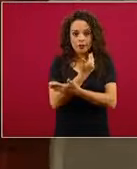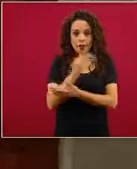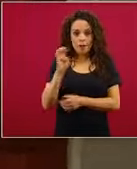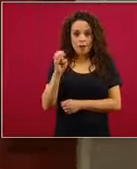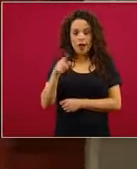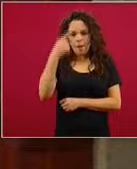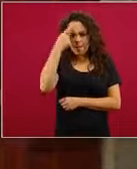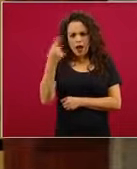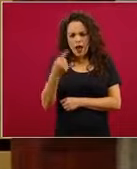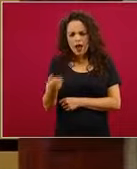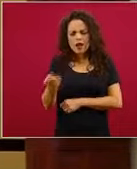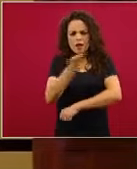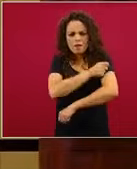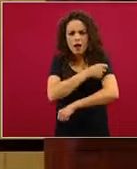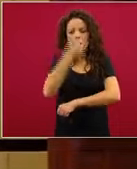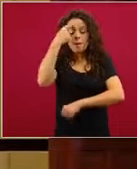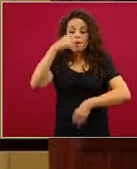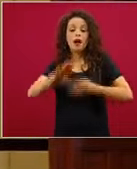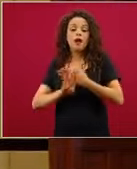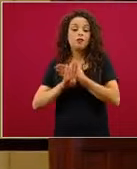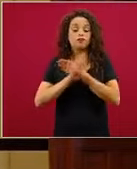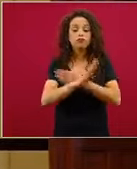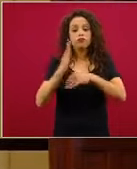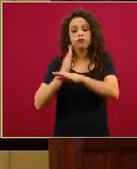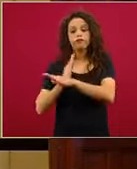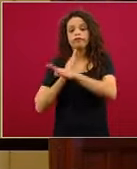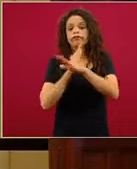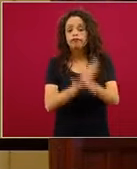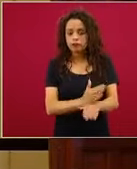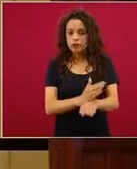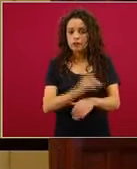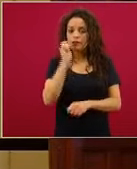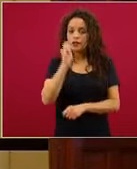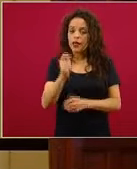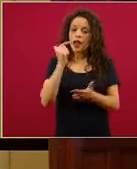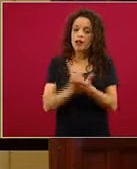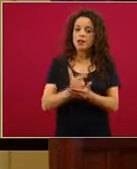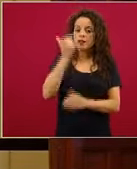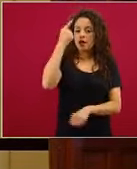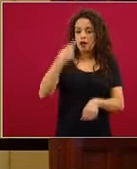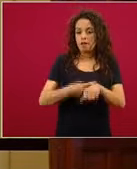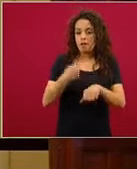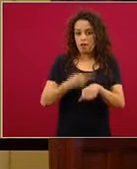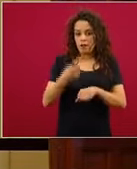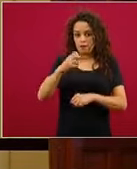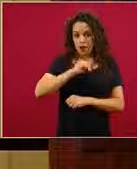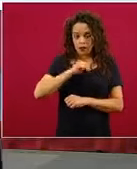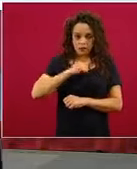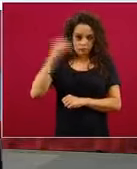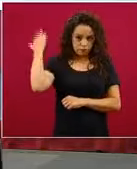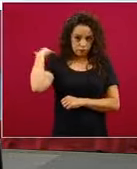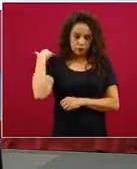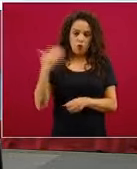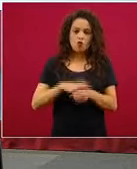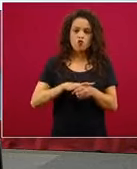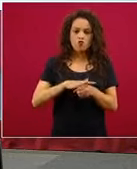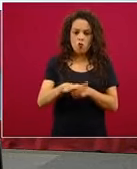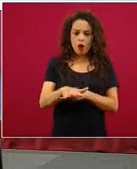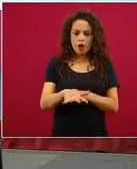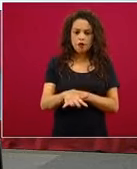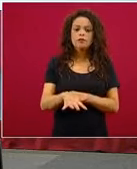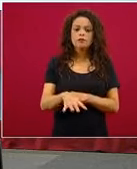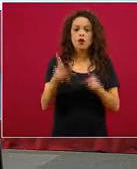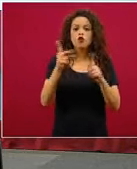protege a los niños contra las formas graves de tuberculosis. La forma más grave de tuberculosis es la tuberculosis que se